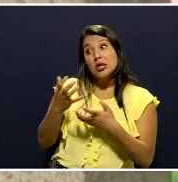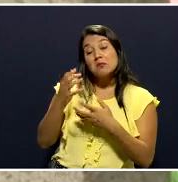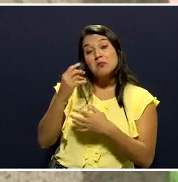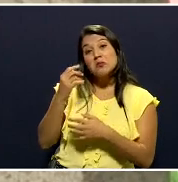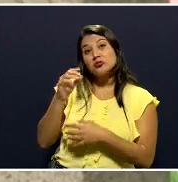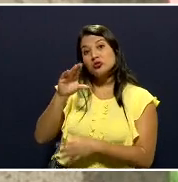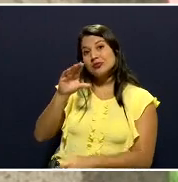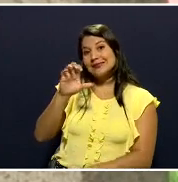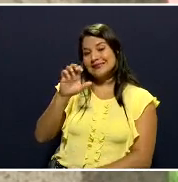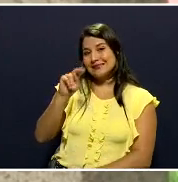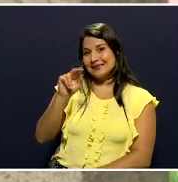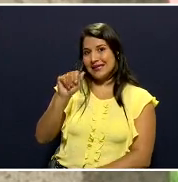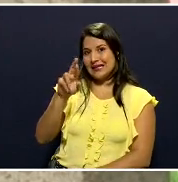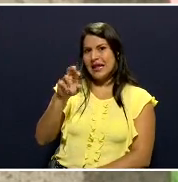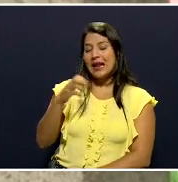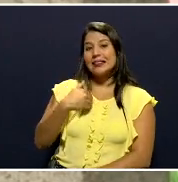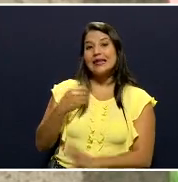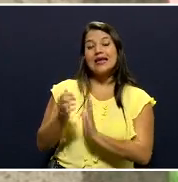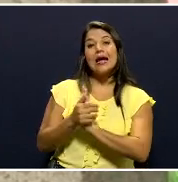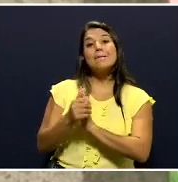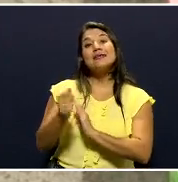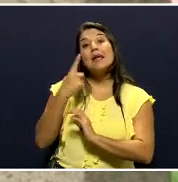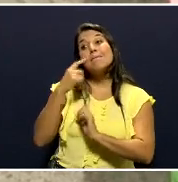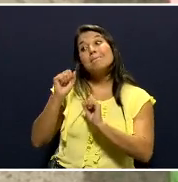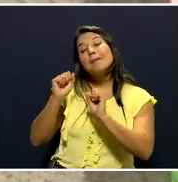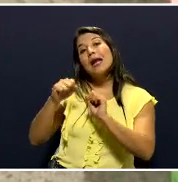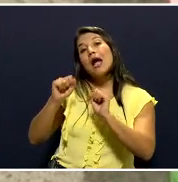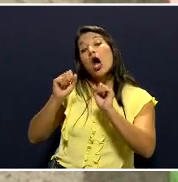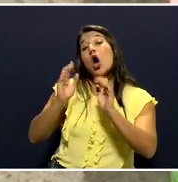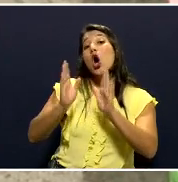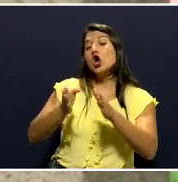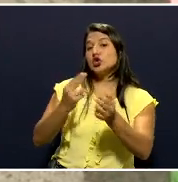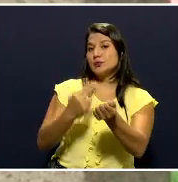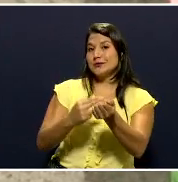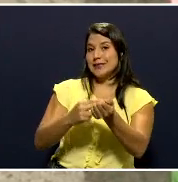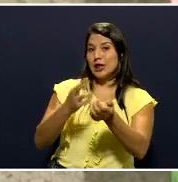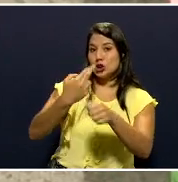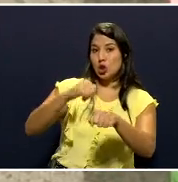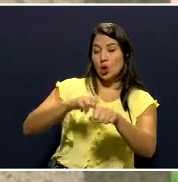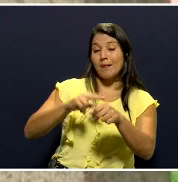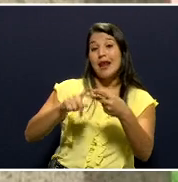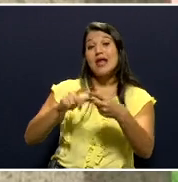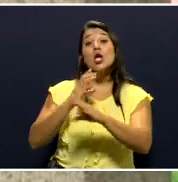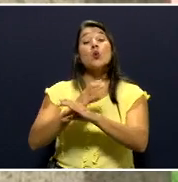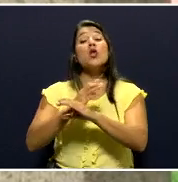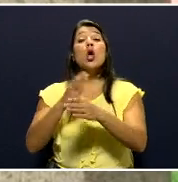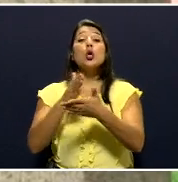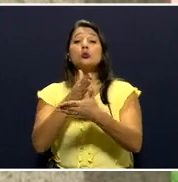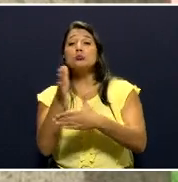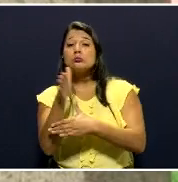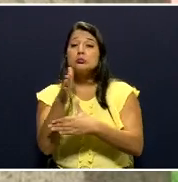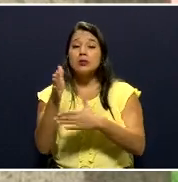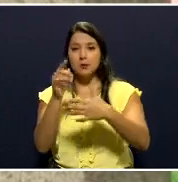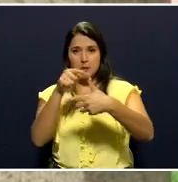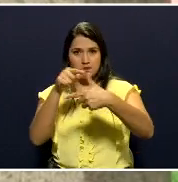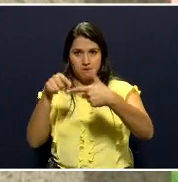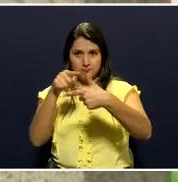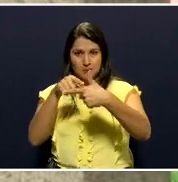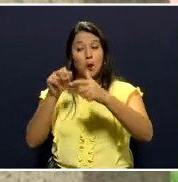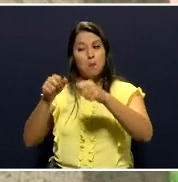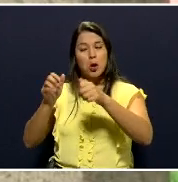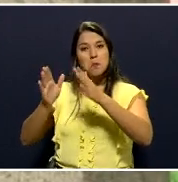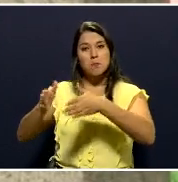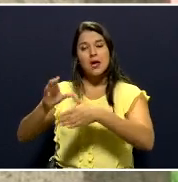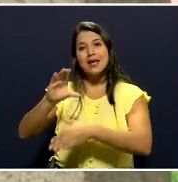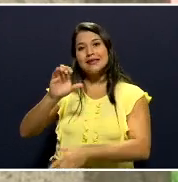principalmente en el área de hospitalización normal y de cuidados intermedios, aunque también no podemos descartar